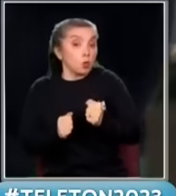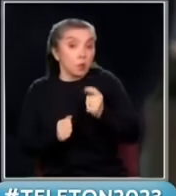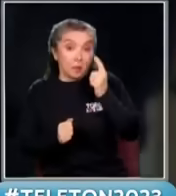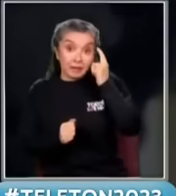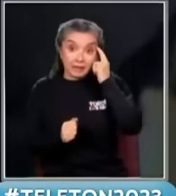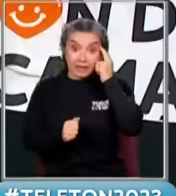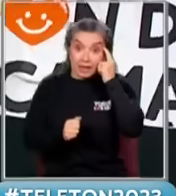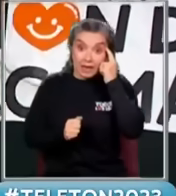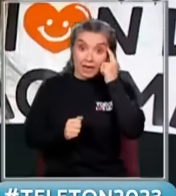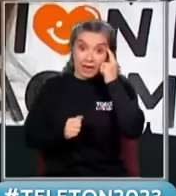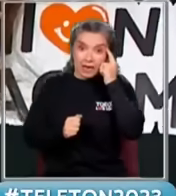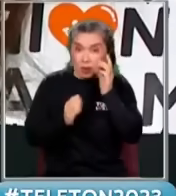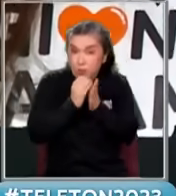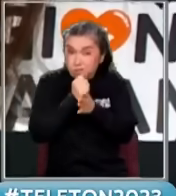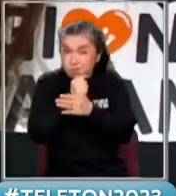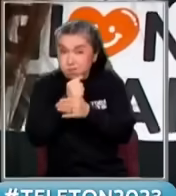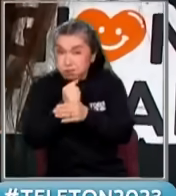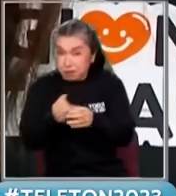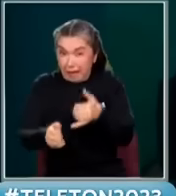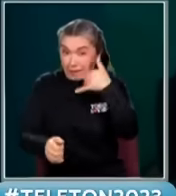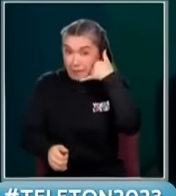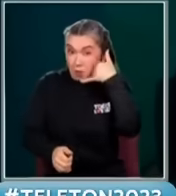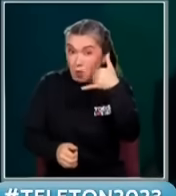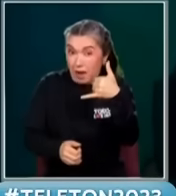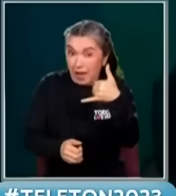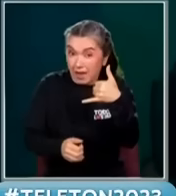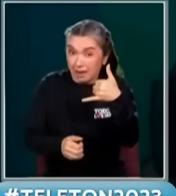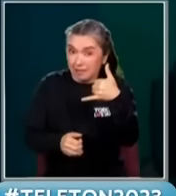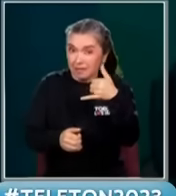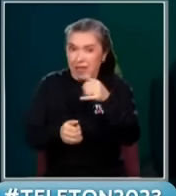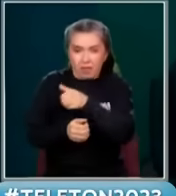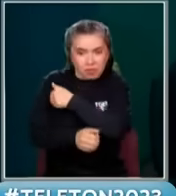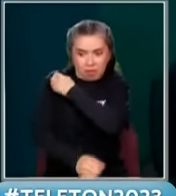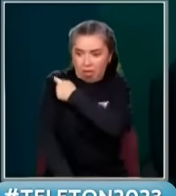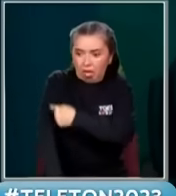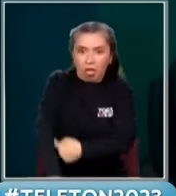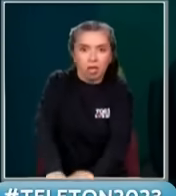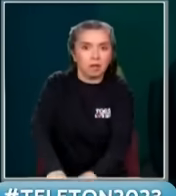hackear todos los celulares de todo Chile? Es una posibilidad.